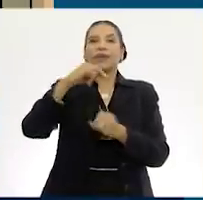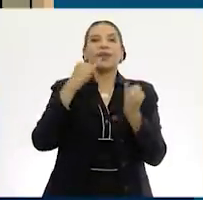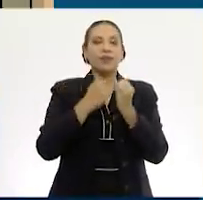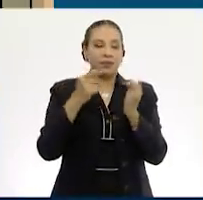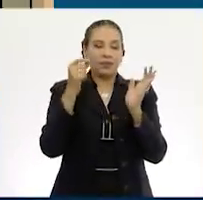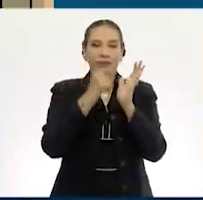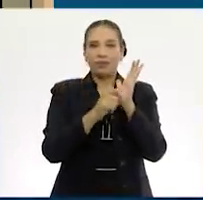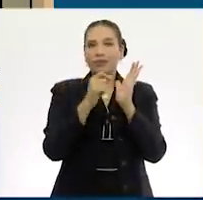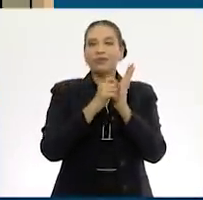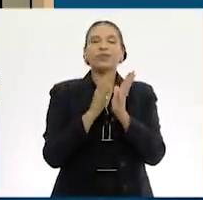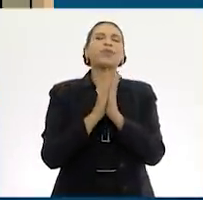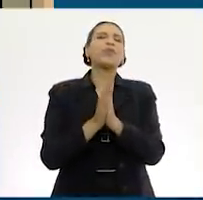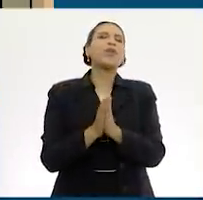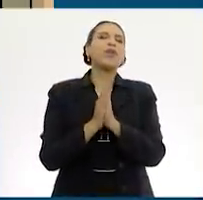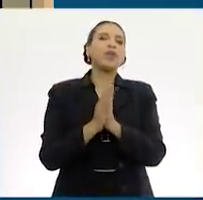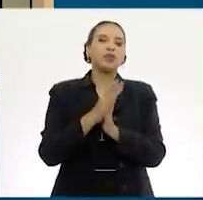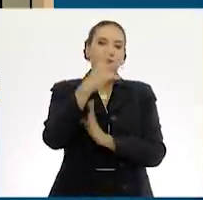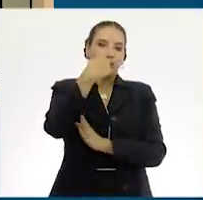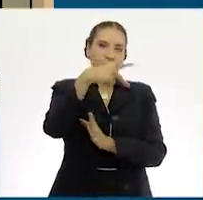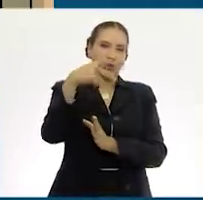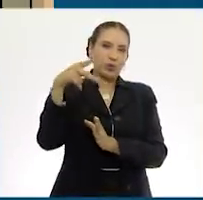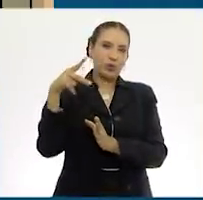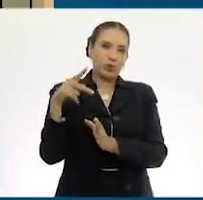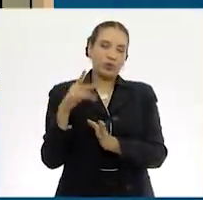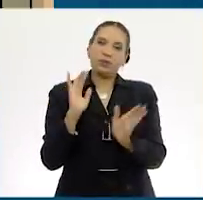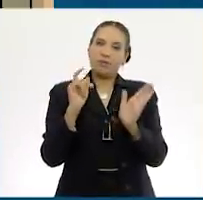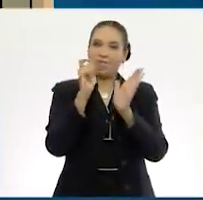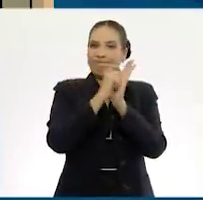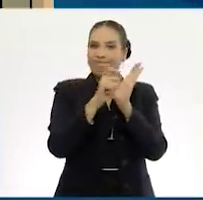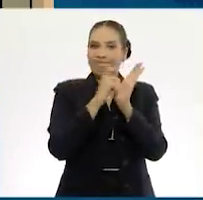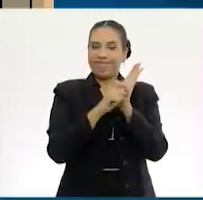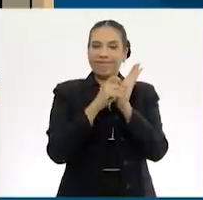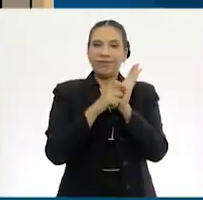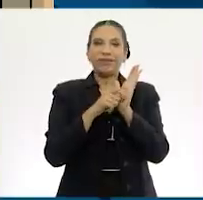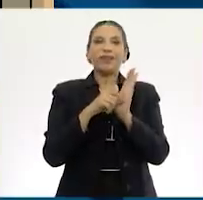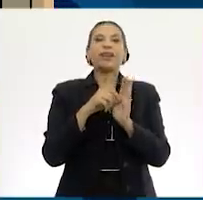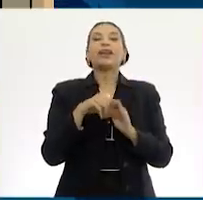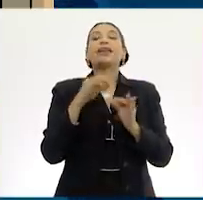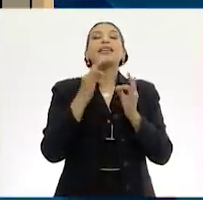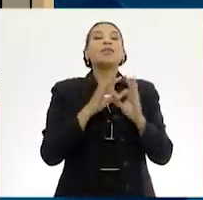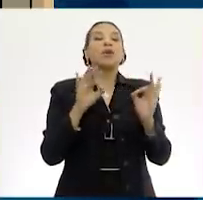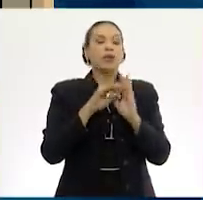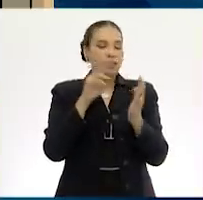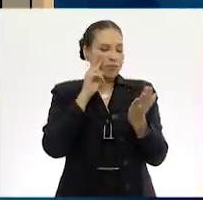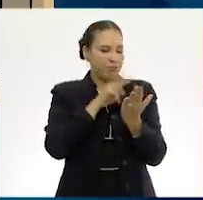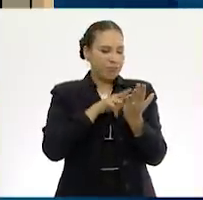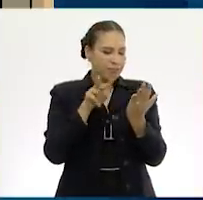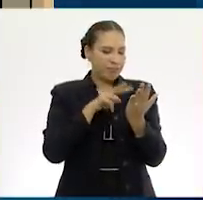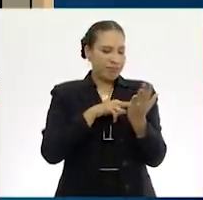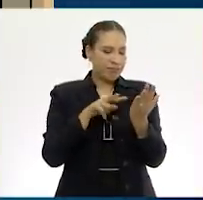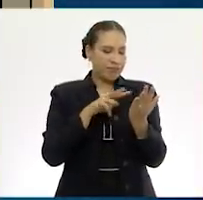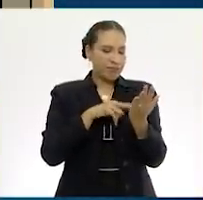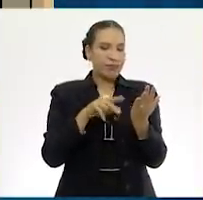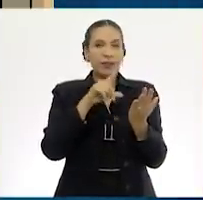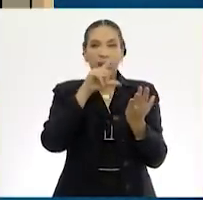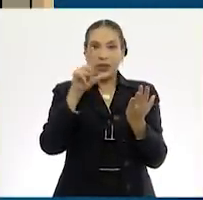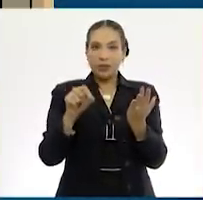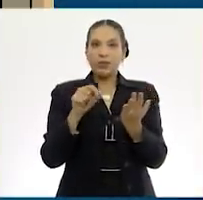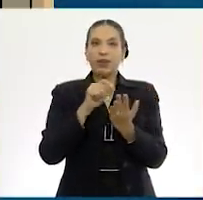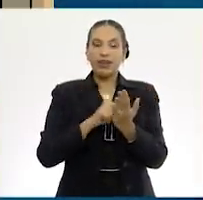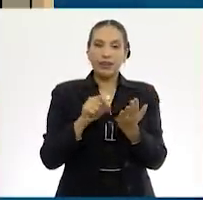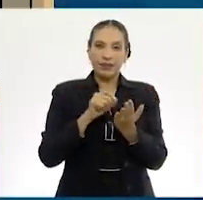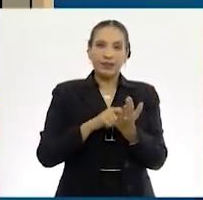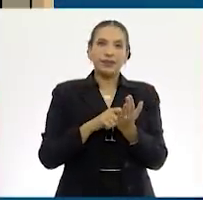redacten, por favor, su propio texto expositivo. Es muy importante revisarlo después de que lo hayan escrito.